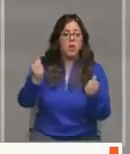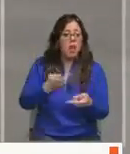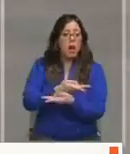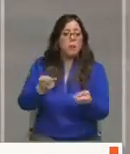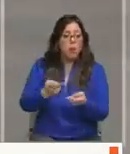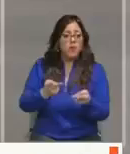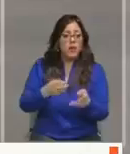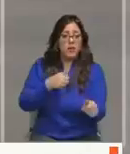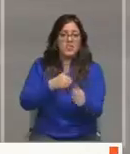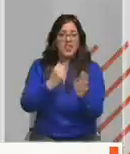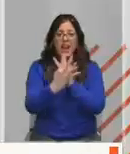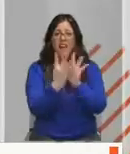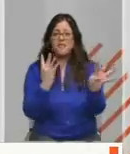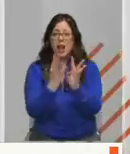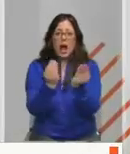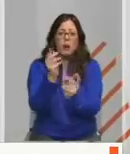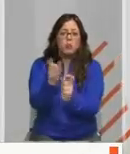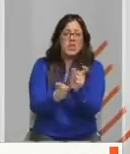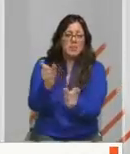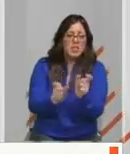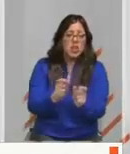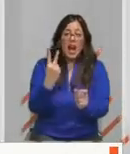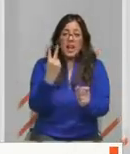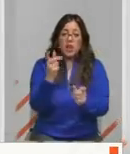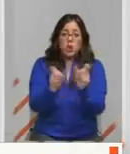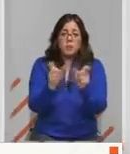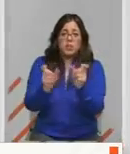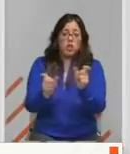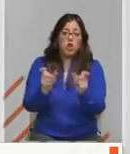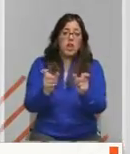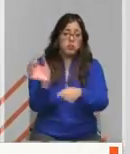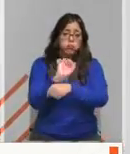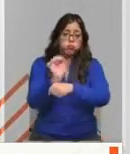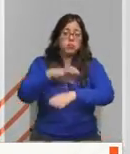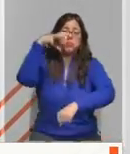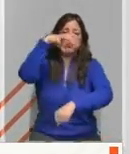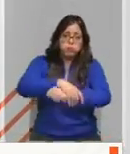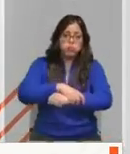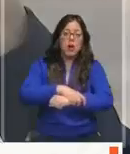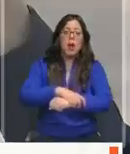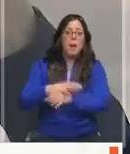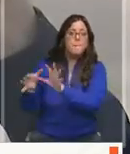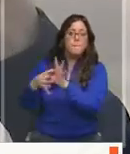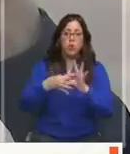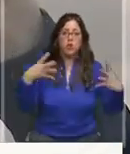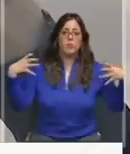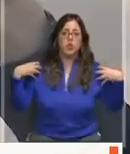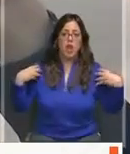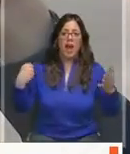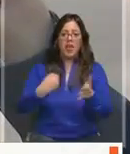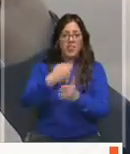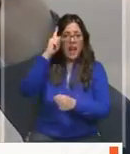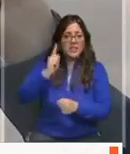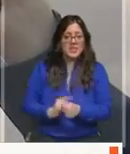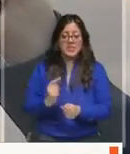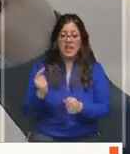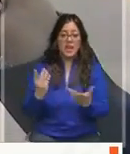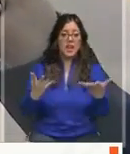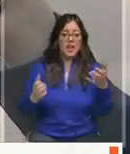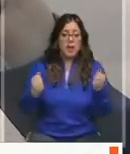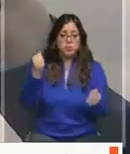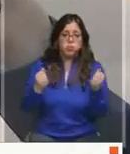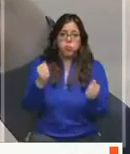la feria llena de gente. Ambos conductores fueron detenidos por su responsabilidad en el accidente. Y los dos móviles aparentemente venían